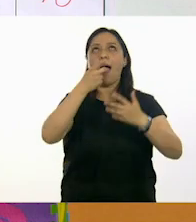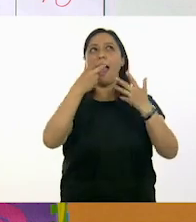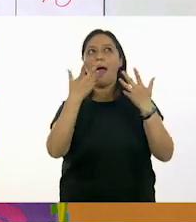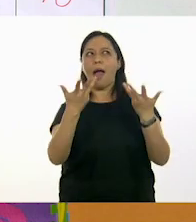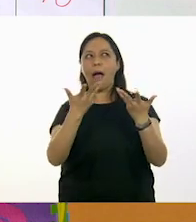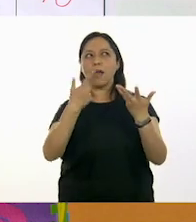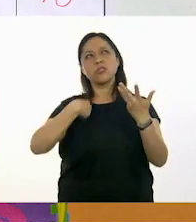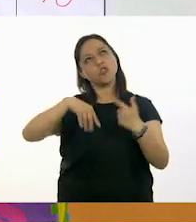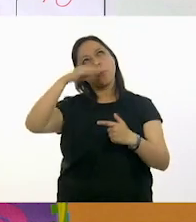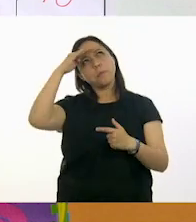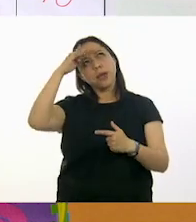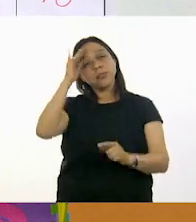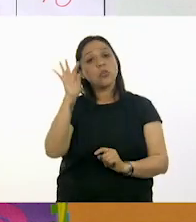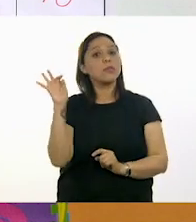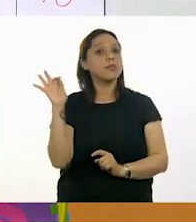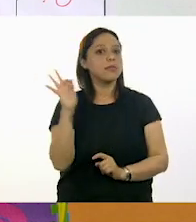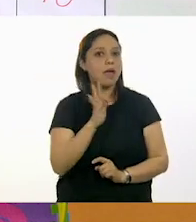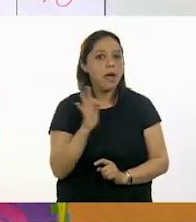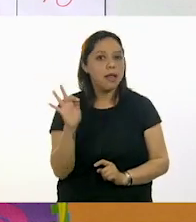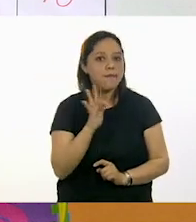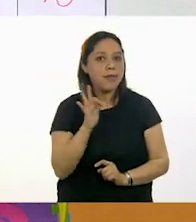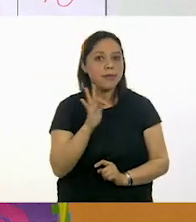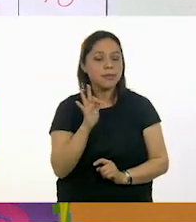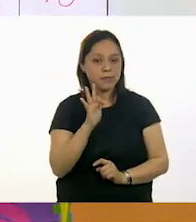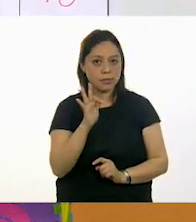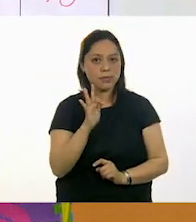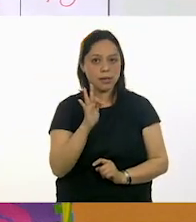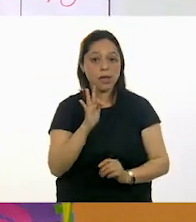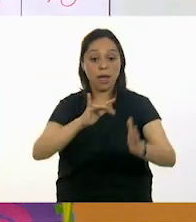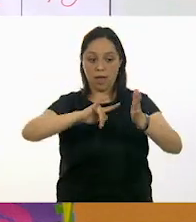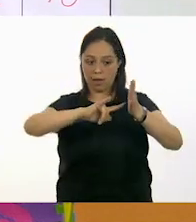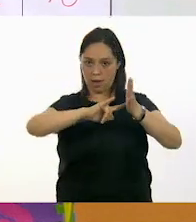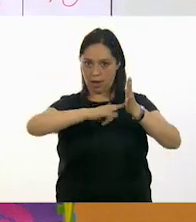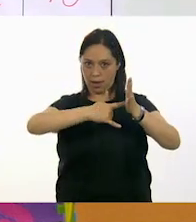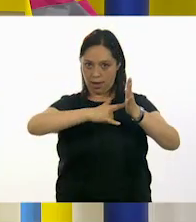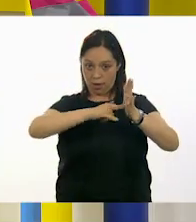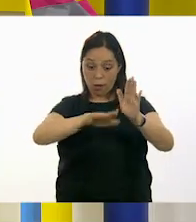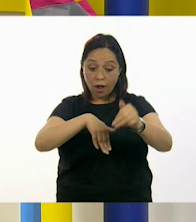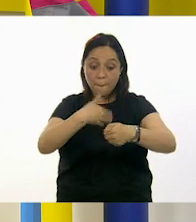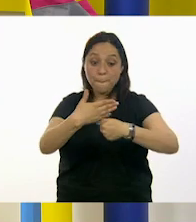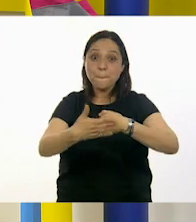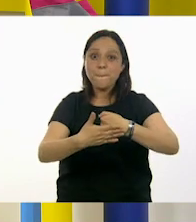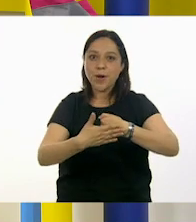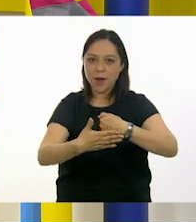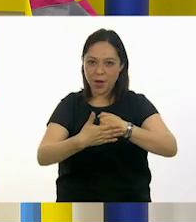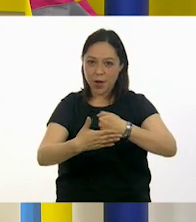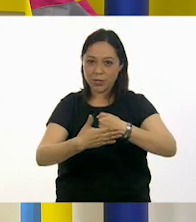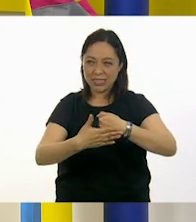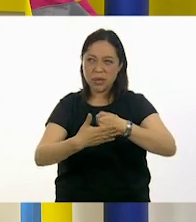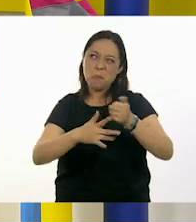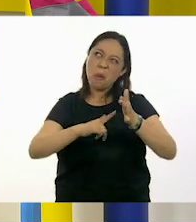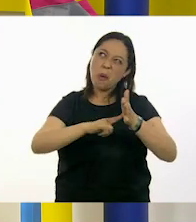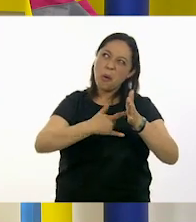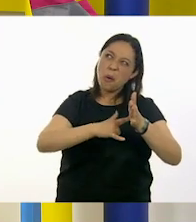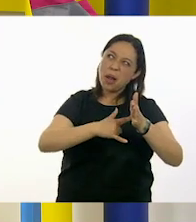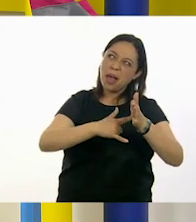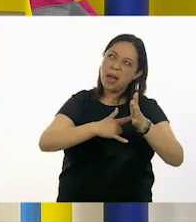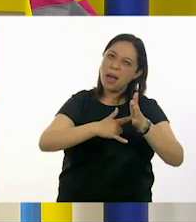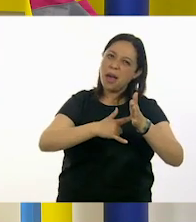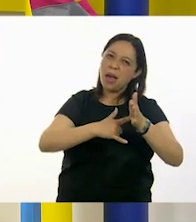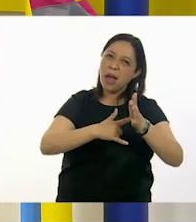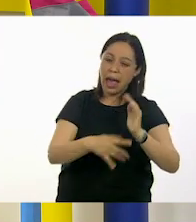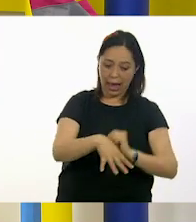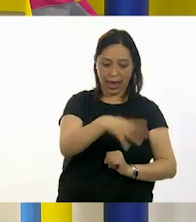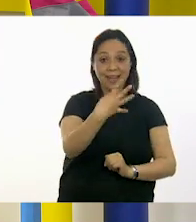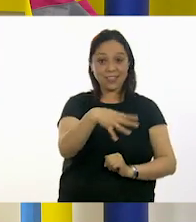hace pensar que en la próxima... En un futuro puede ser a las 12, no, a